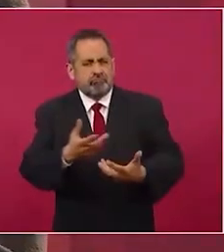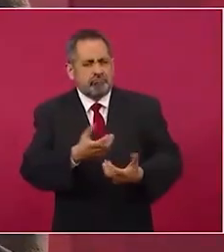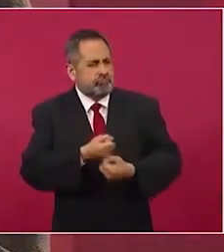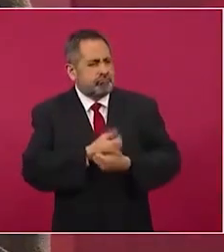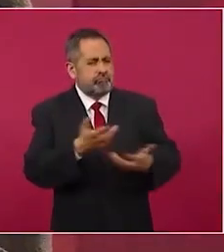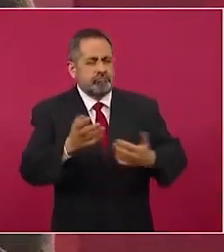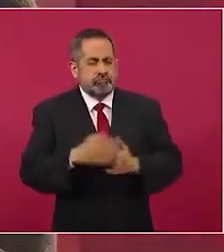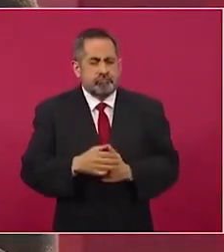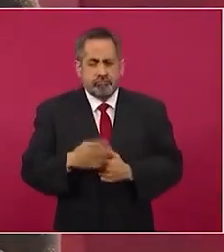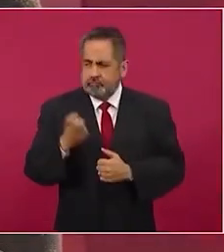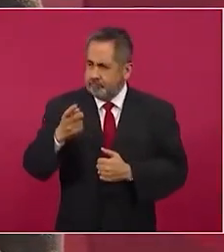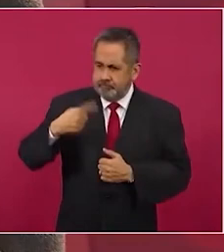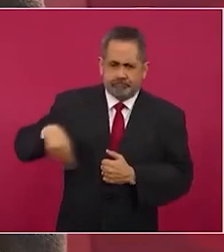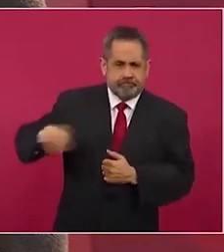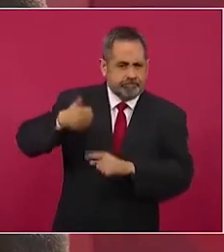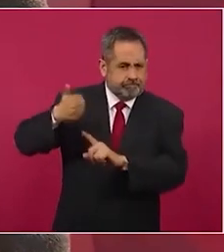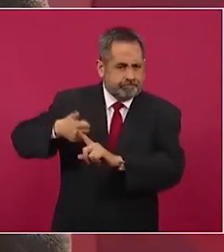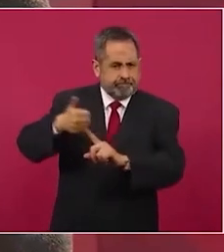que practiquemos